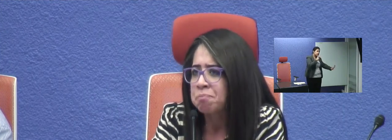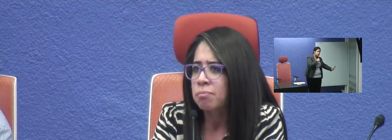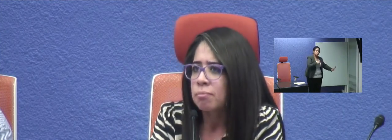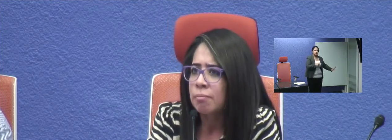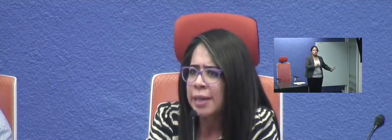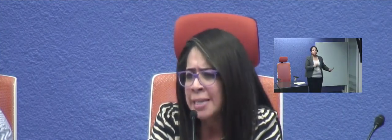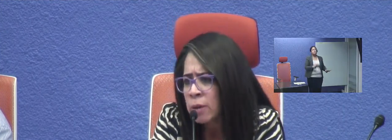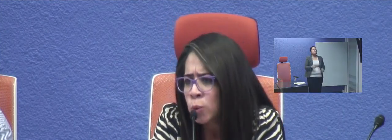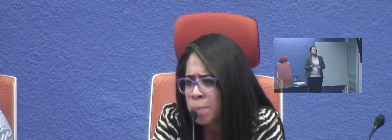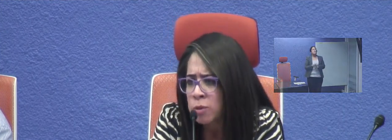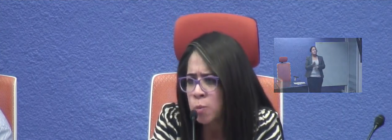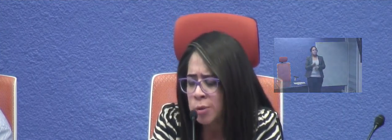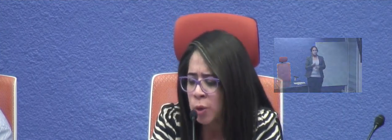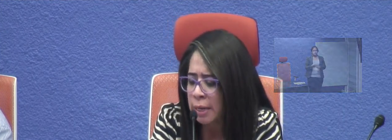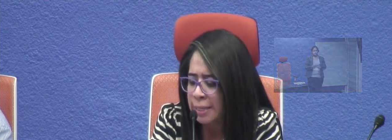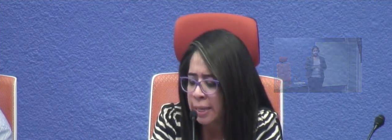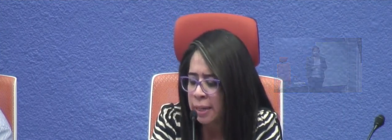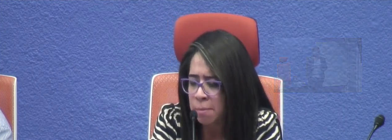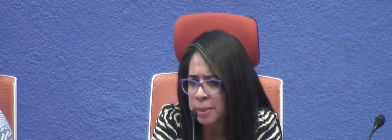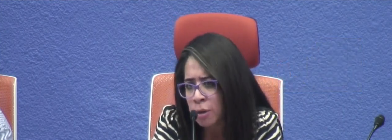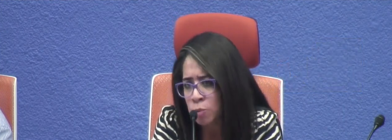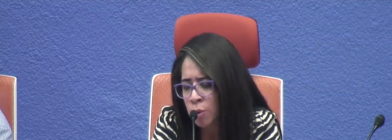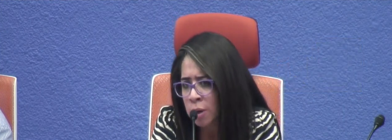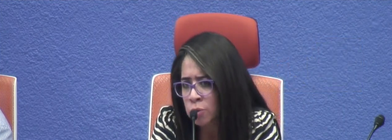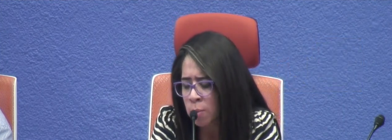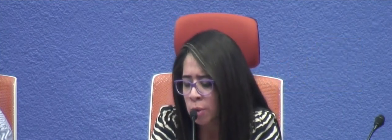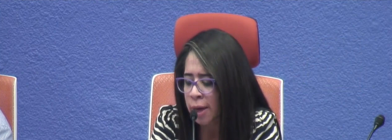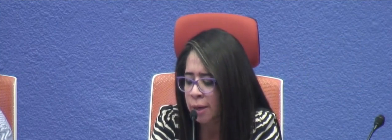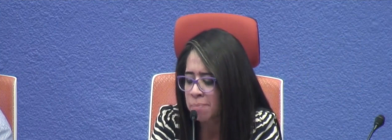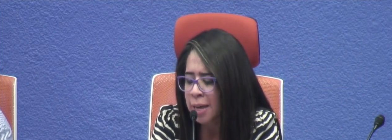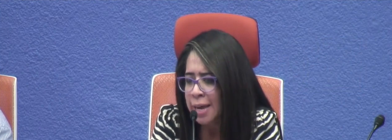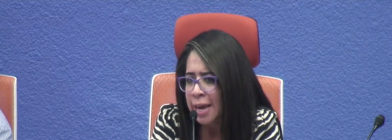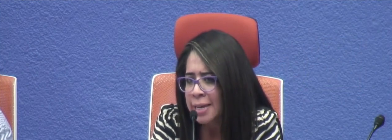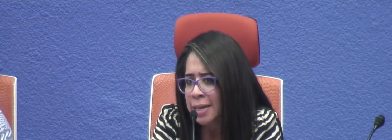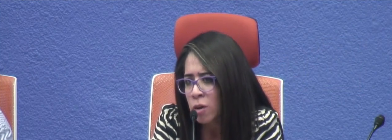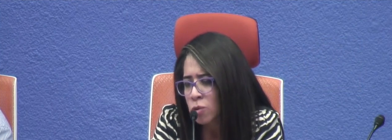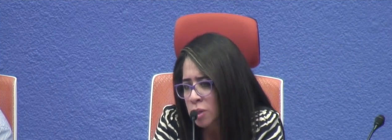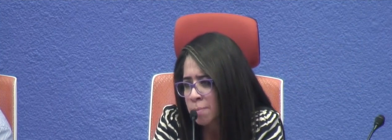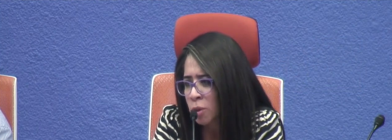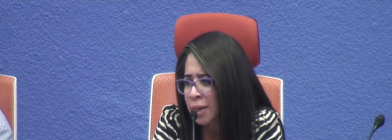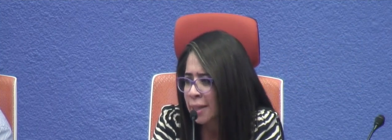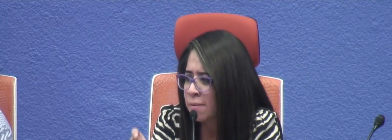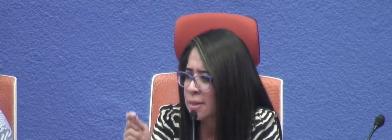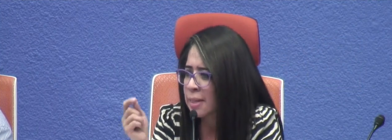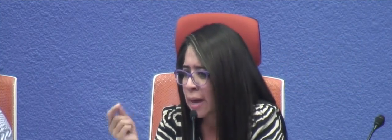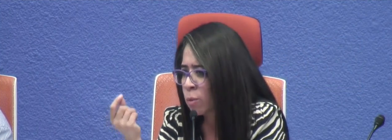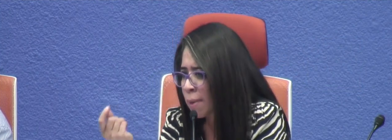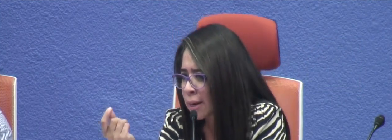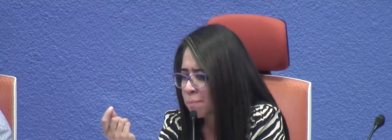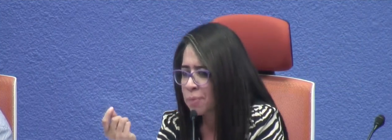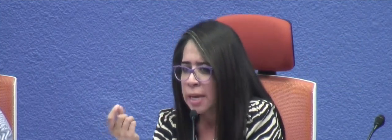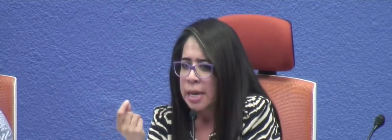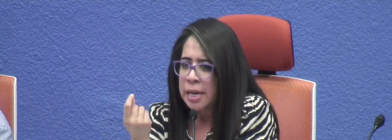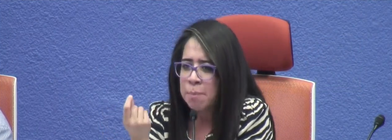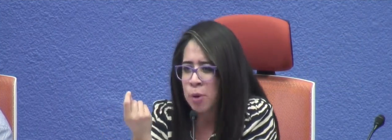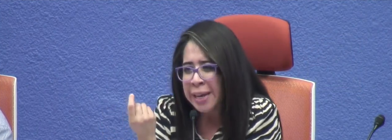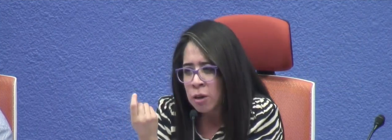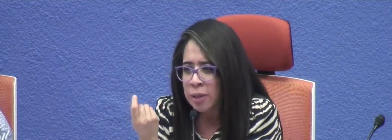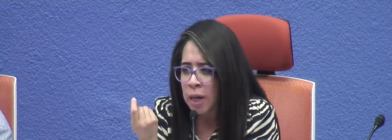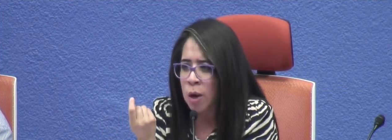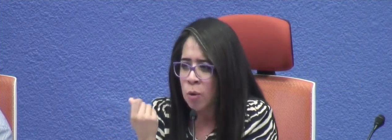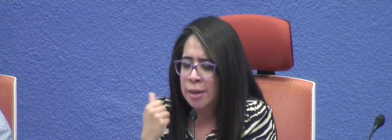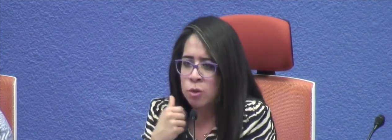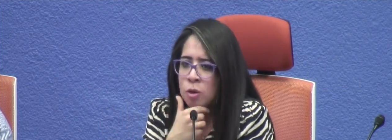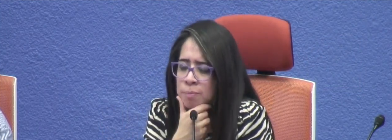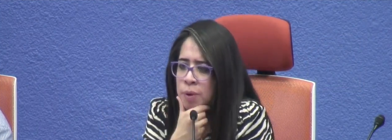Ahora, el segundo presupuesto que les dije, además de los modelos de abordaje, es el concepto de la diversidad humana. ¿Y por qué